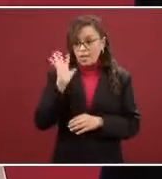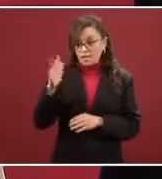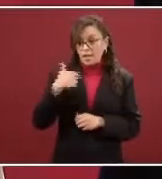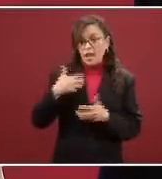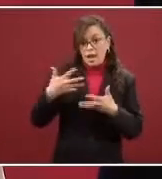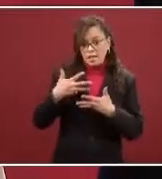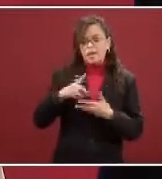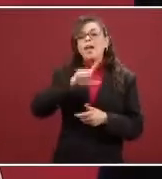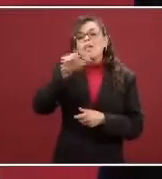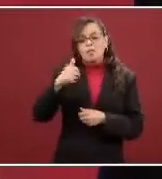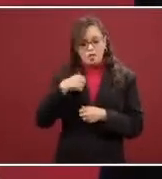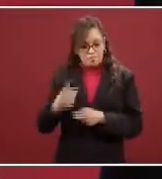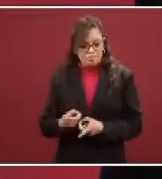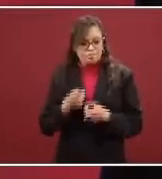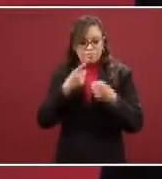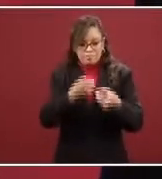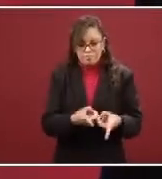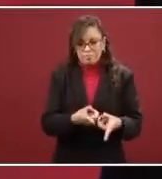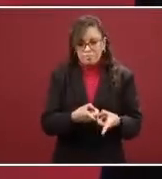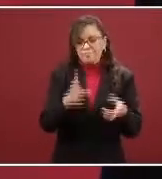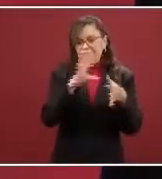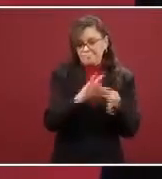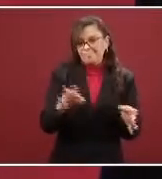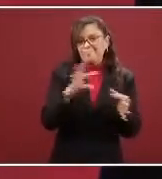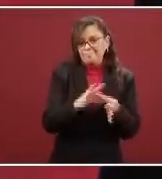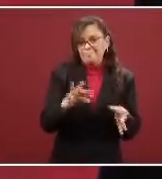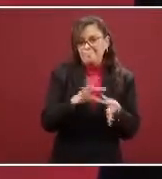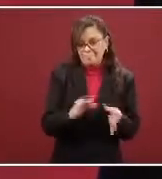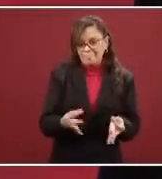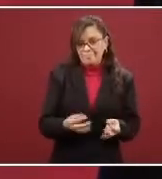van a transmitir. Es importante también